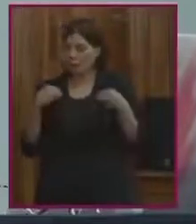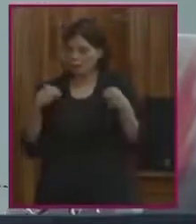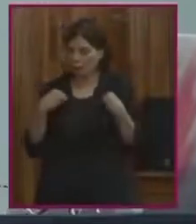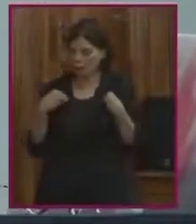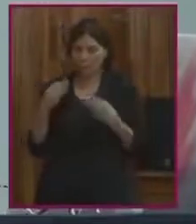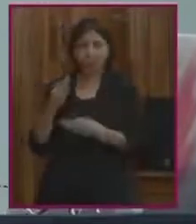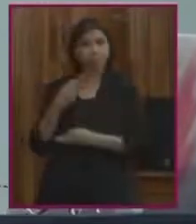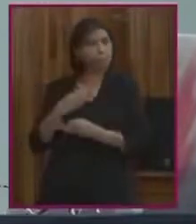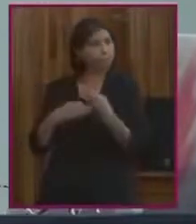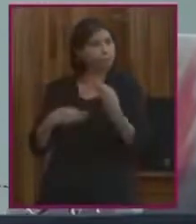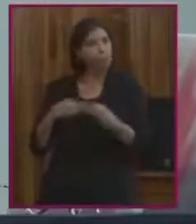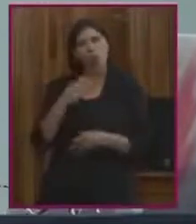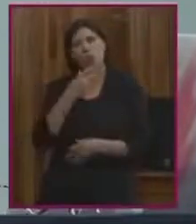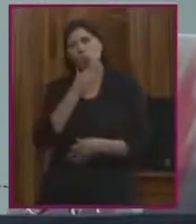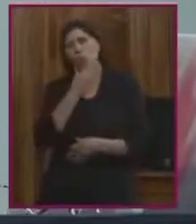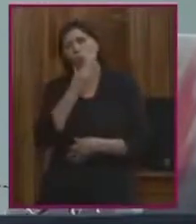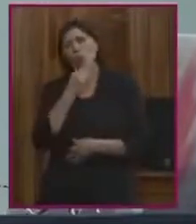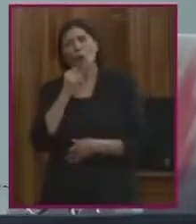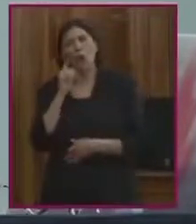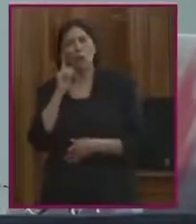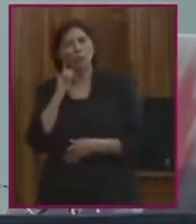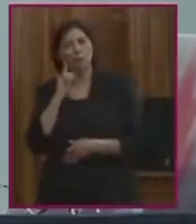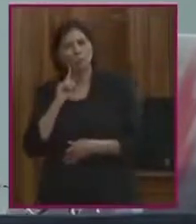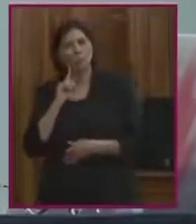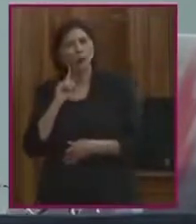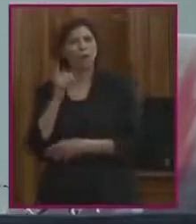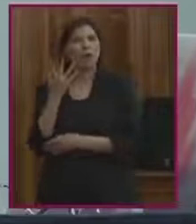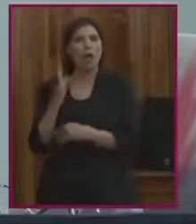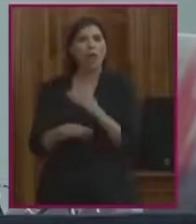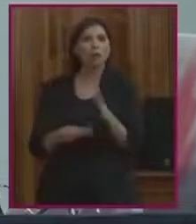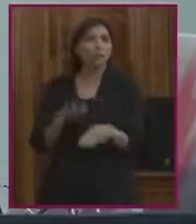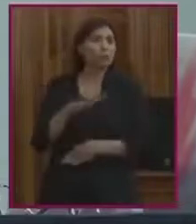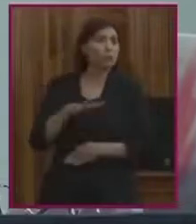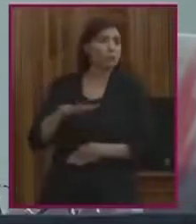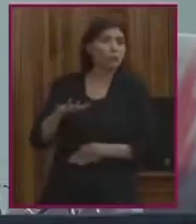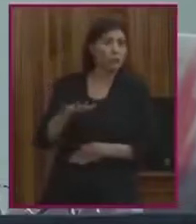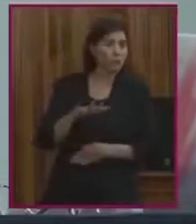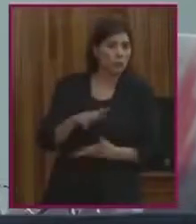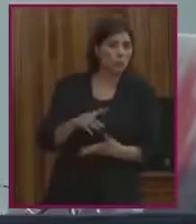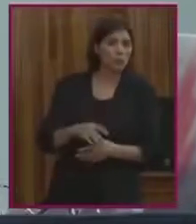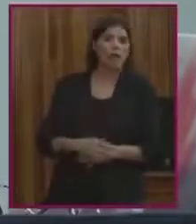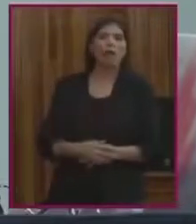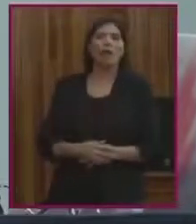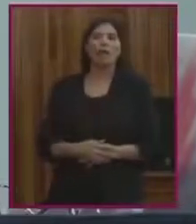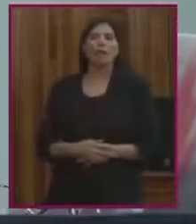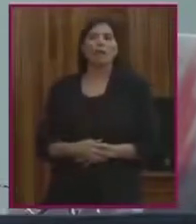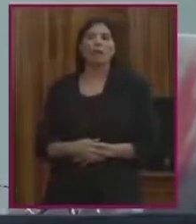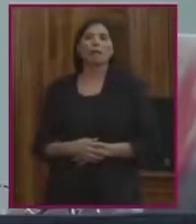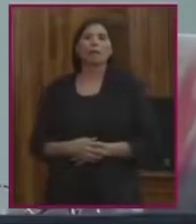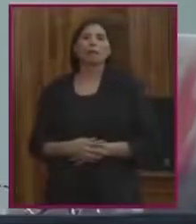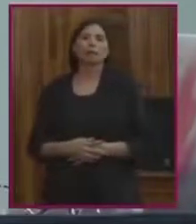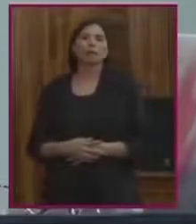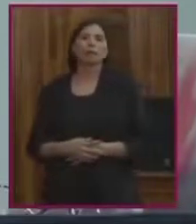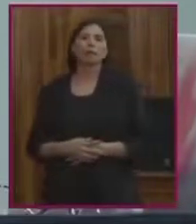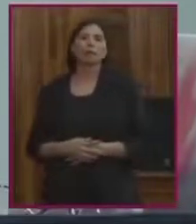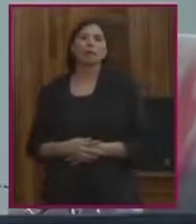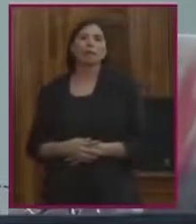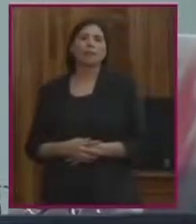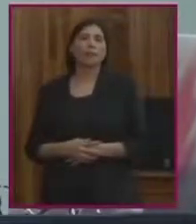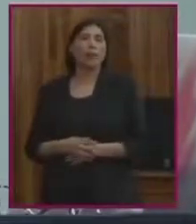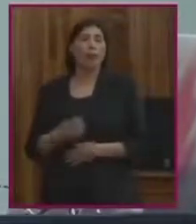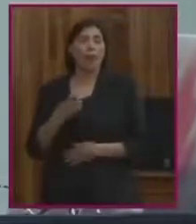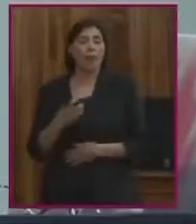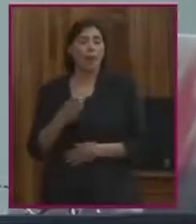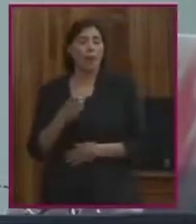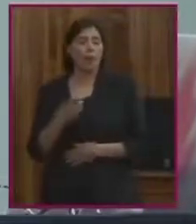todes. Está discutiendo desde hace tiempo la ecología, el patrón de desarrollo no sustentable, la dignidad, ¿no? Me parece que estos son